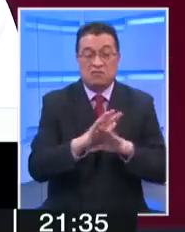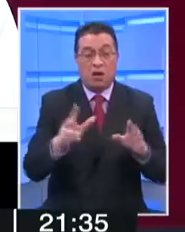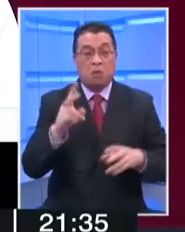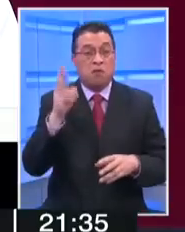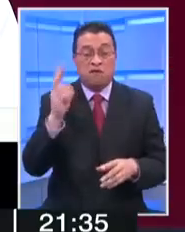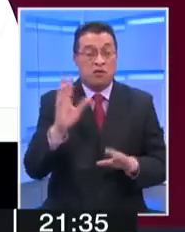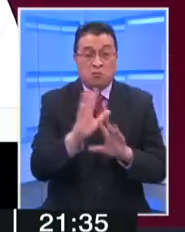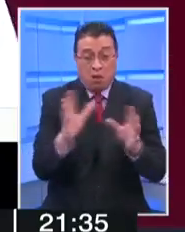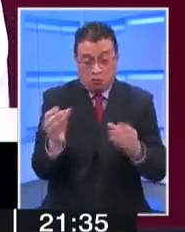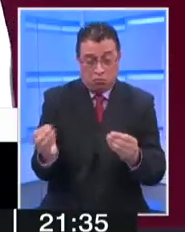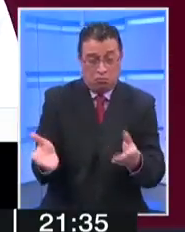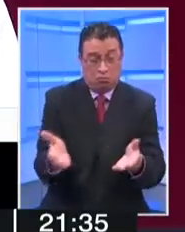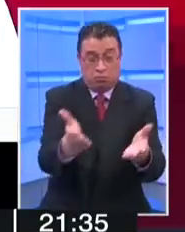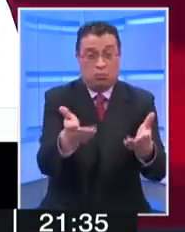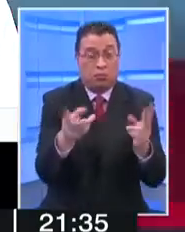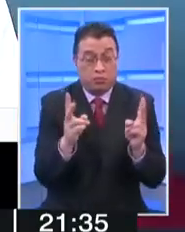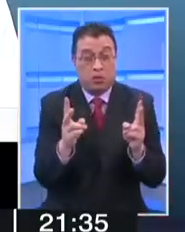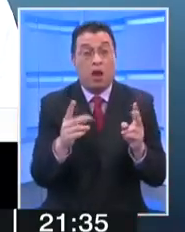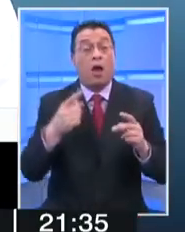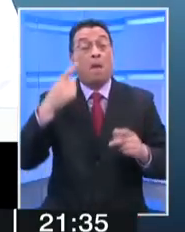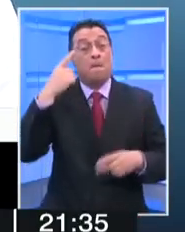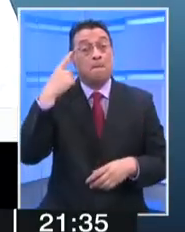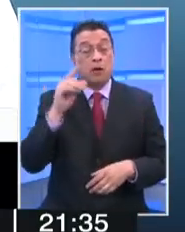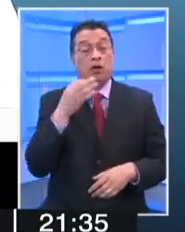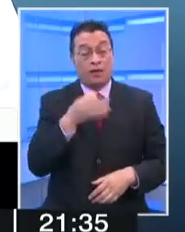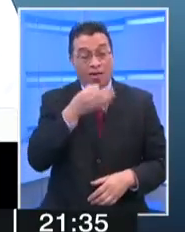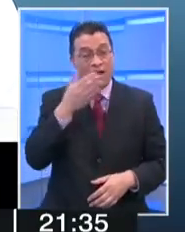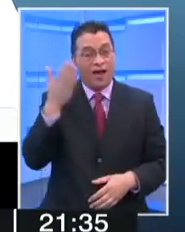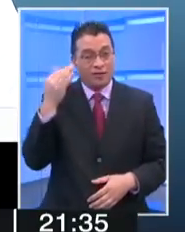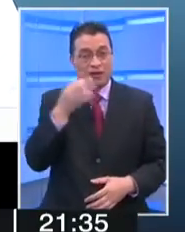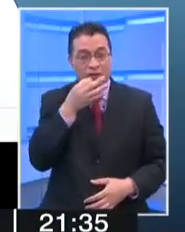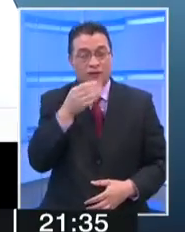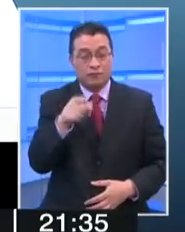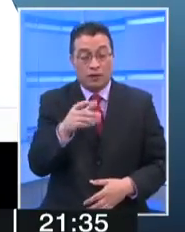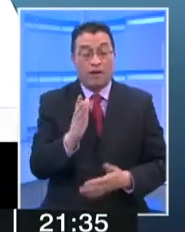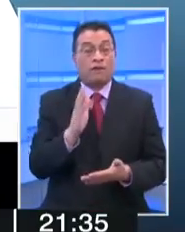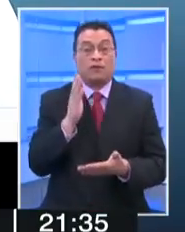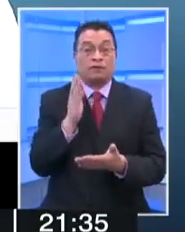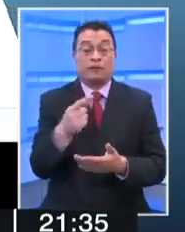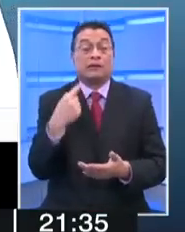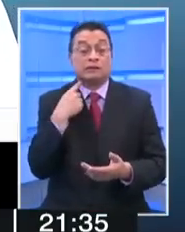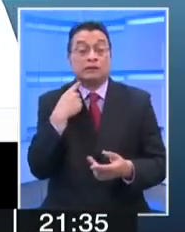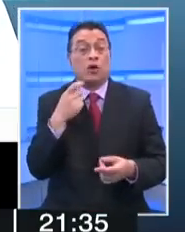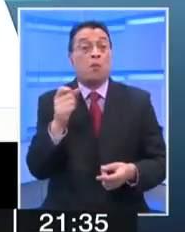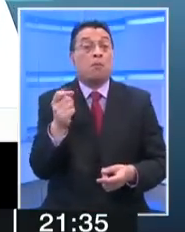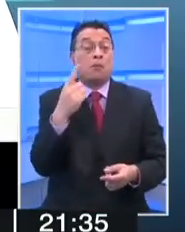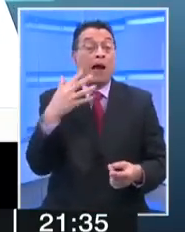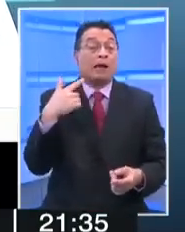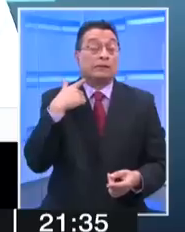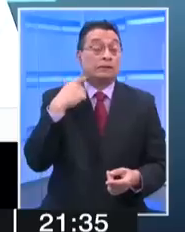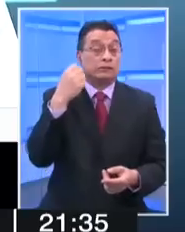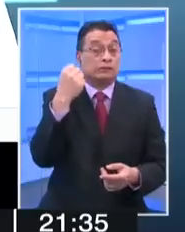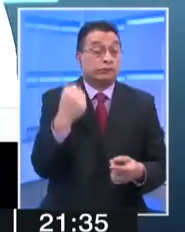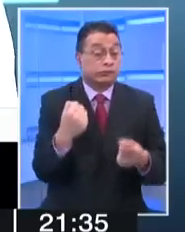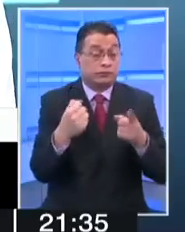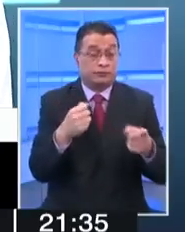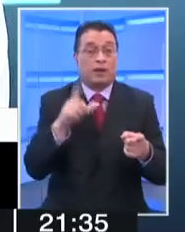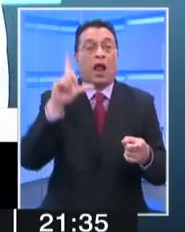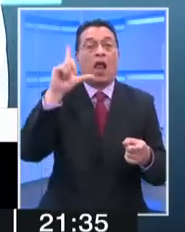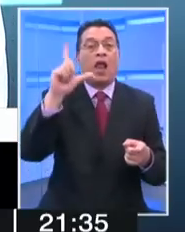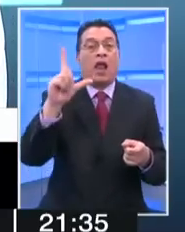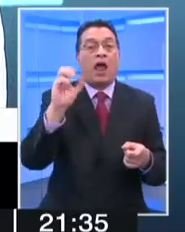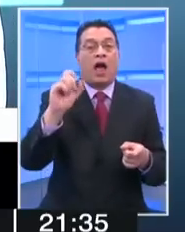prohibido pero como te decía anteriormente cre cre que sin duda esto es el fin de la candidatura del de Lago pero yo creo